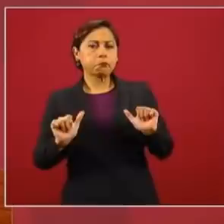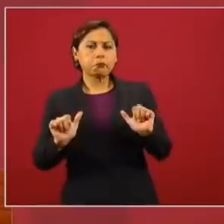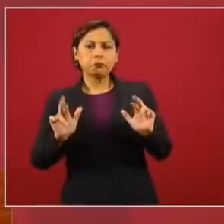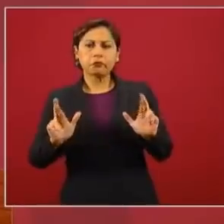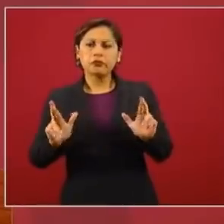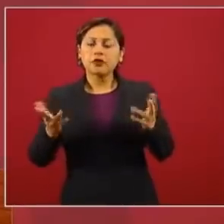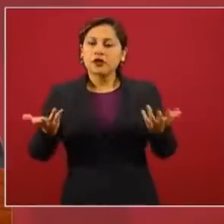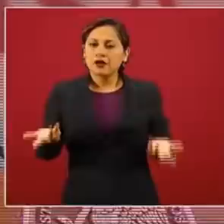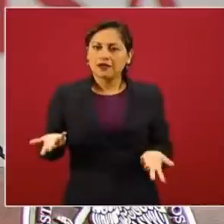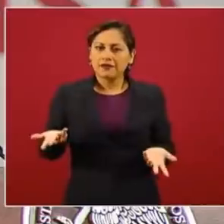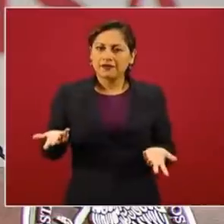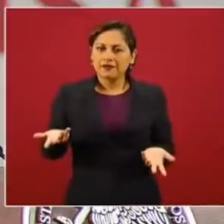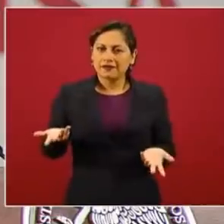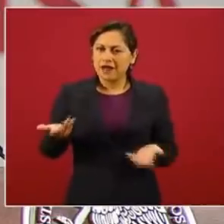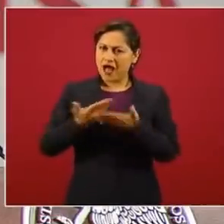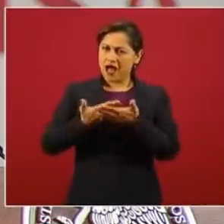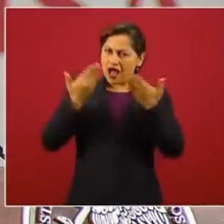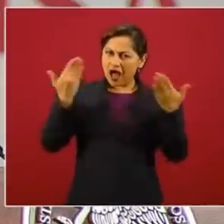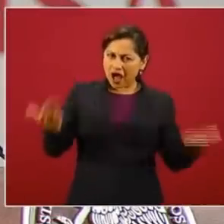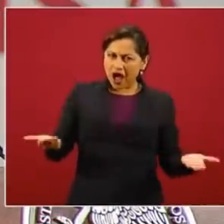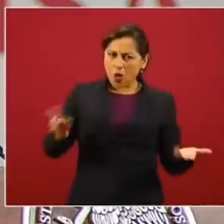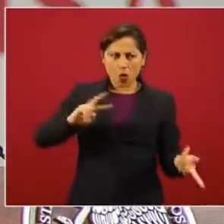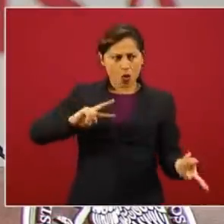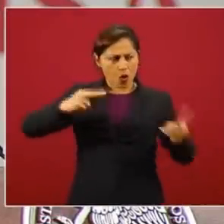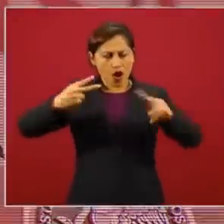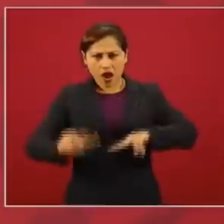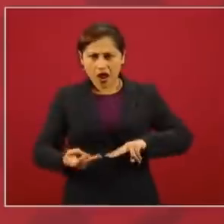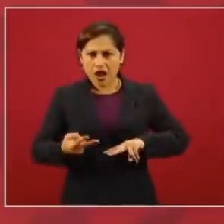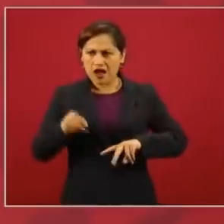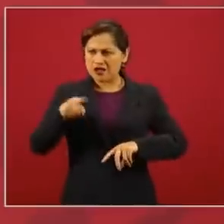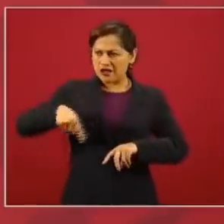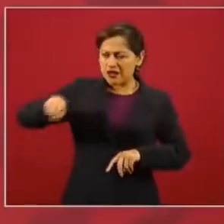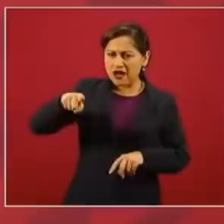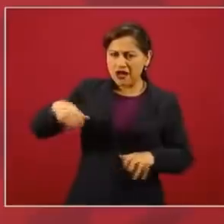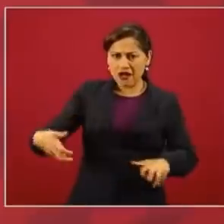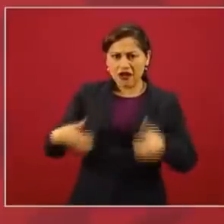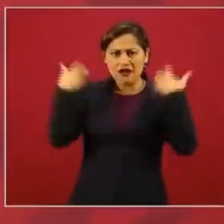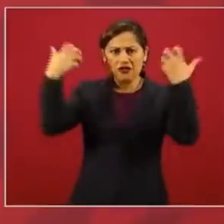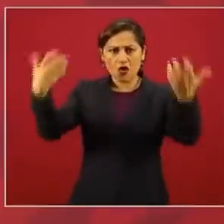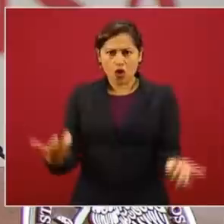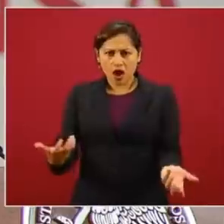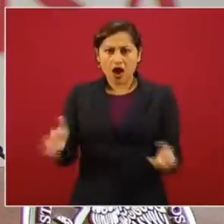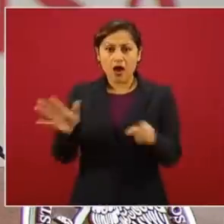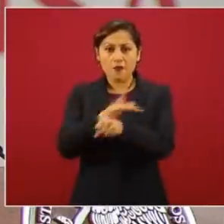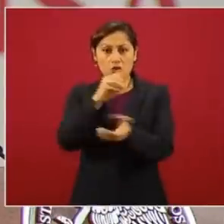porque no pueden ganar más que lo que recibe el presidente de la República y presentan